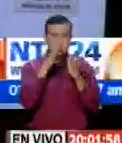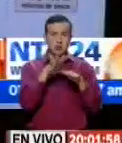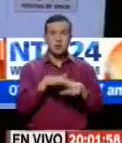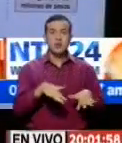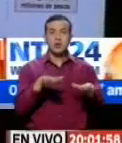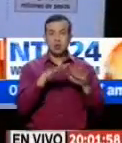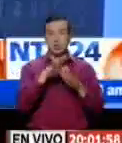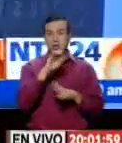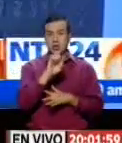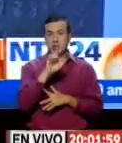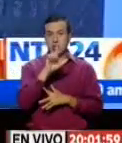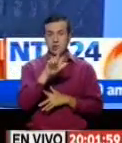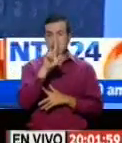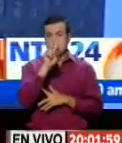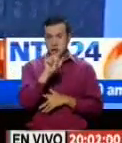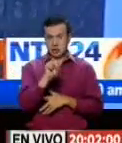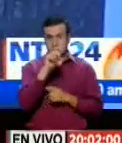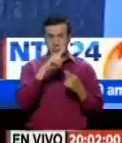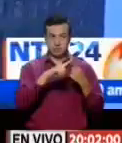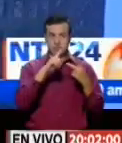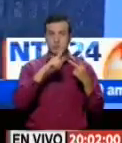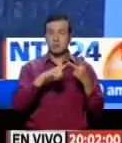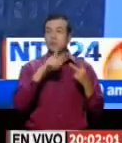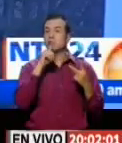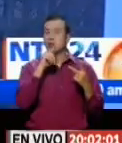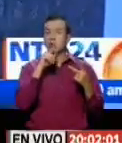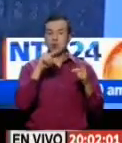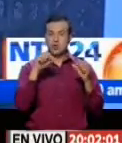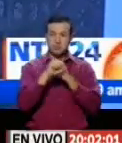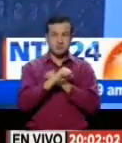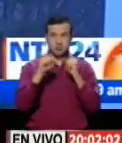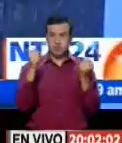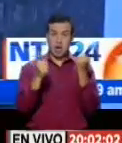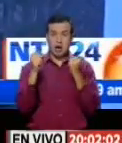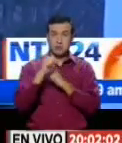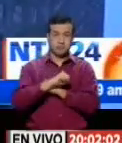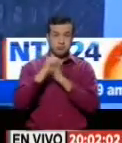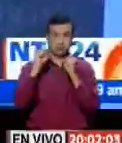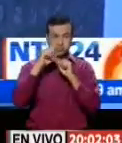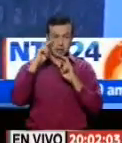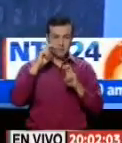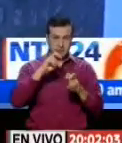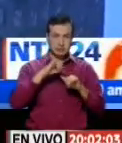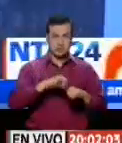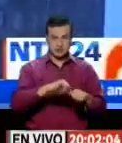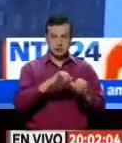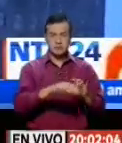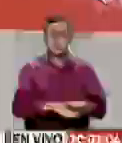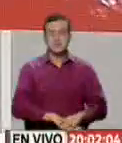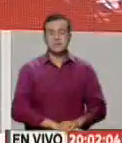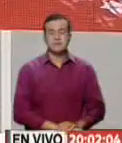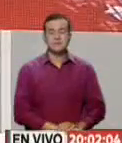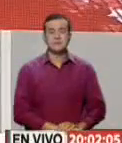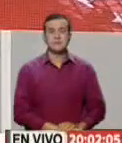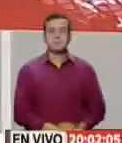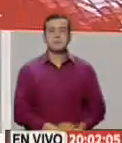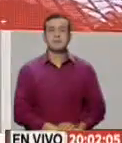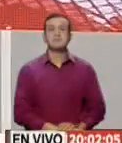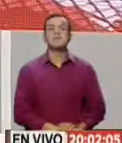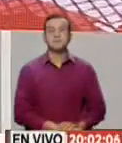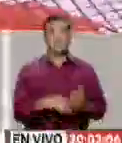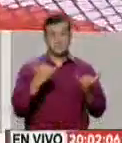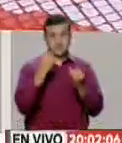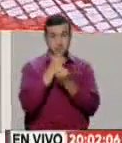al ELN frente a la autoría intelectual del ataque terrorista. Fernanda de la Bastida, Telediario. Y ahora